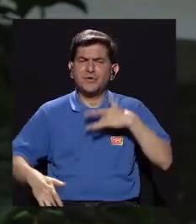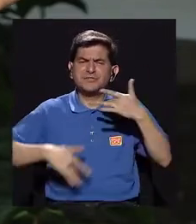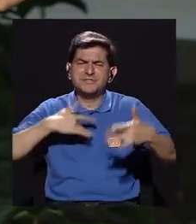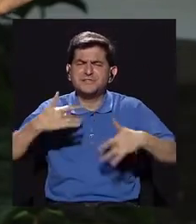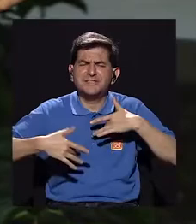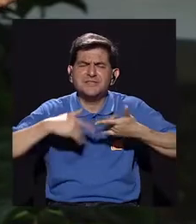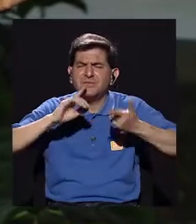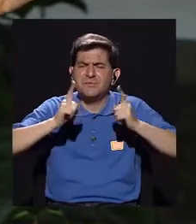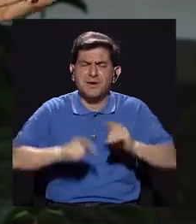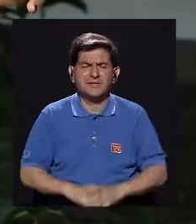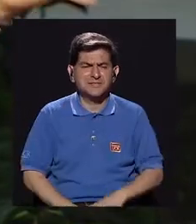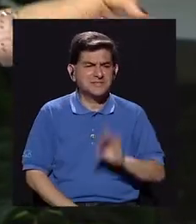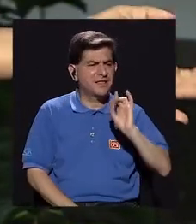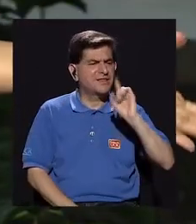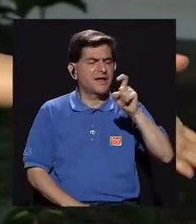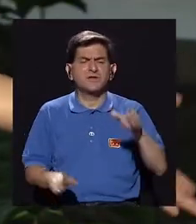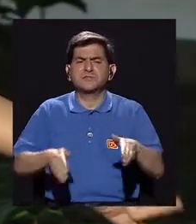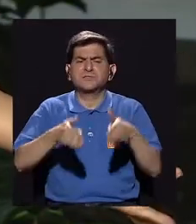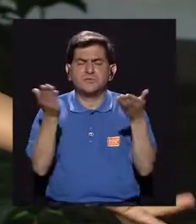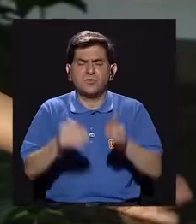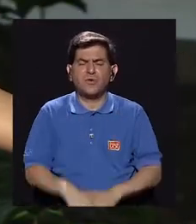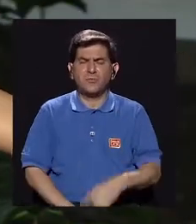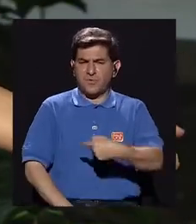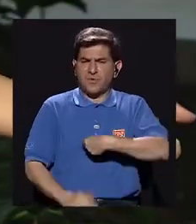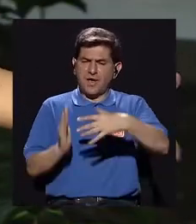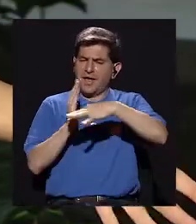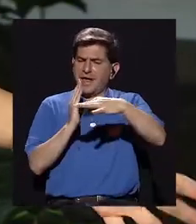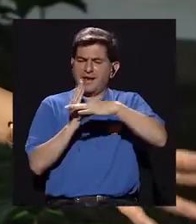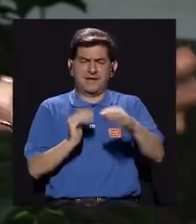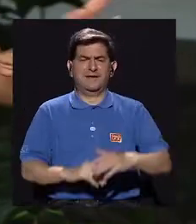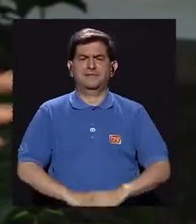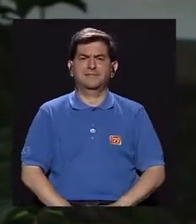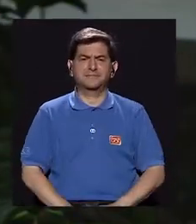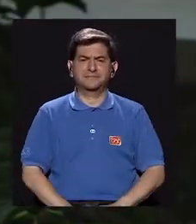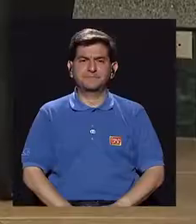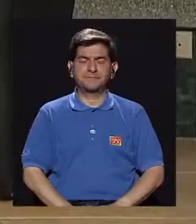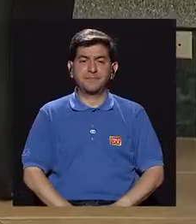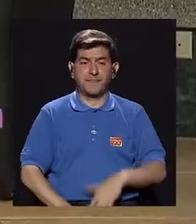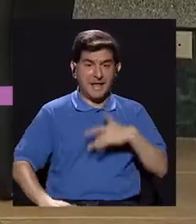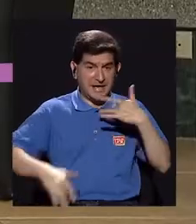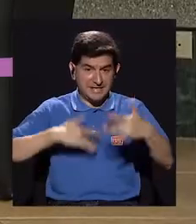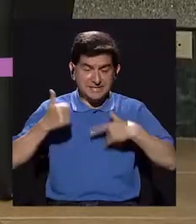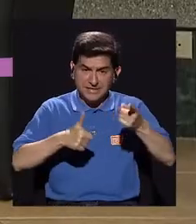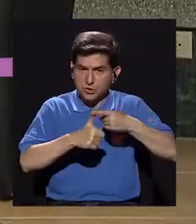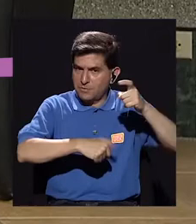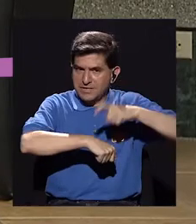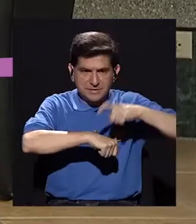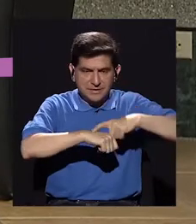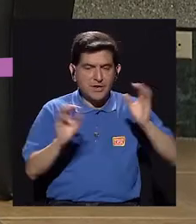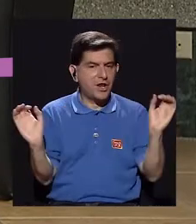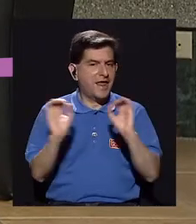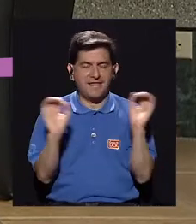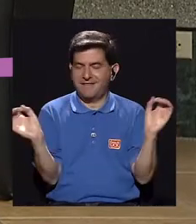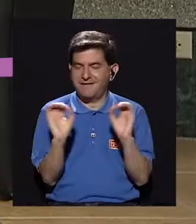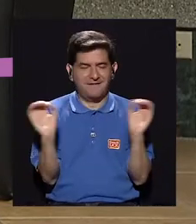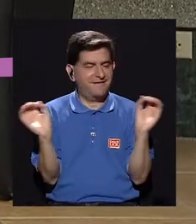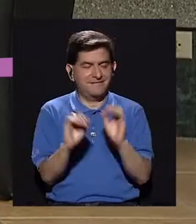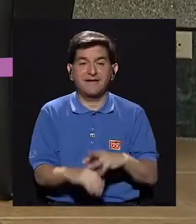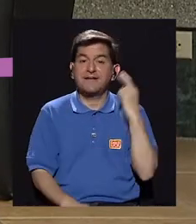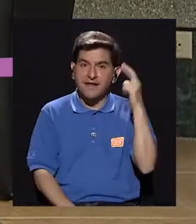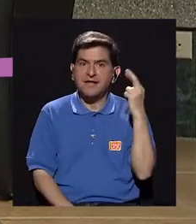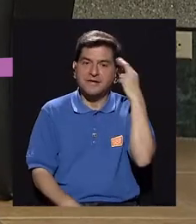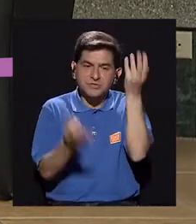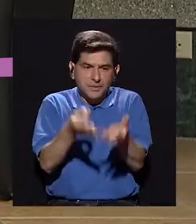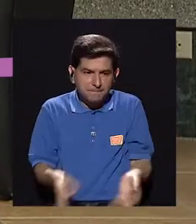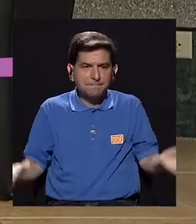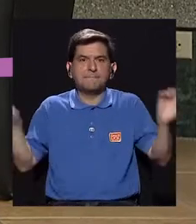sus síntomas? ¿Cómo se diagnostica el hígado graso? ¿Cómo sé qué tengo? Okay. Síntomas inicialmente, ninguno.